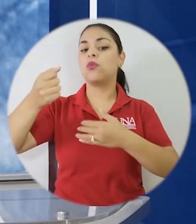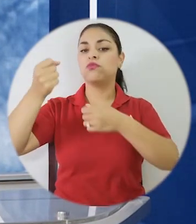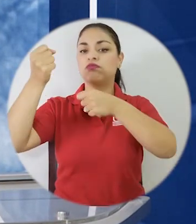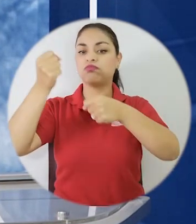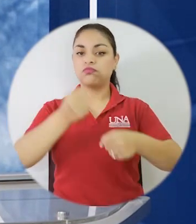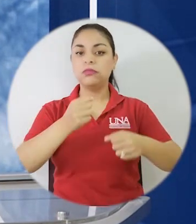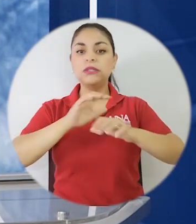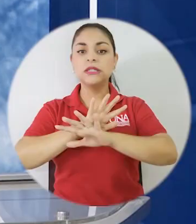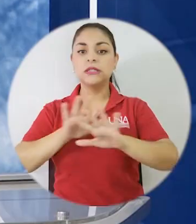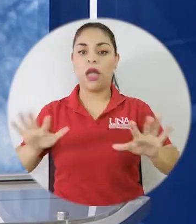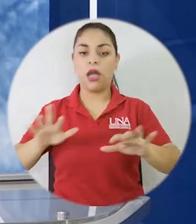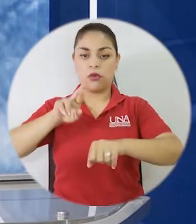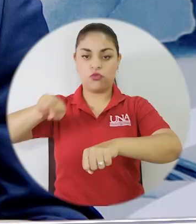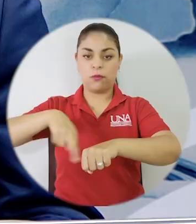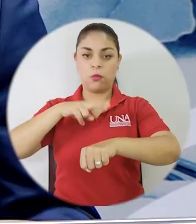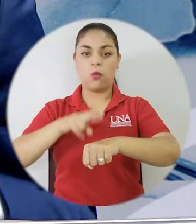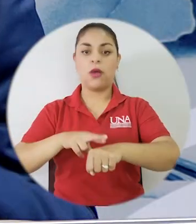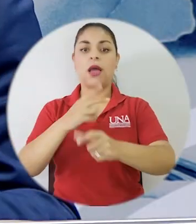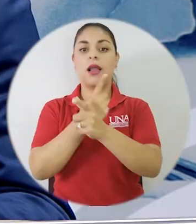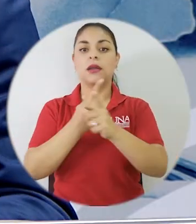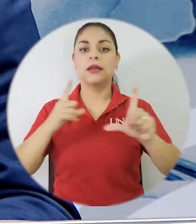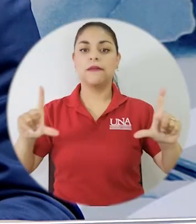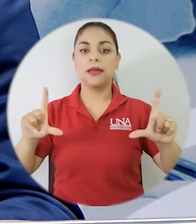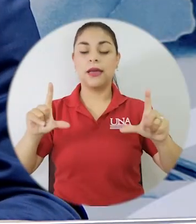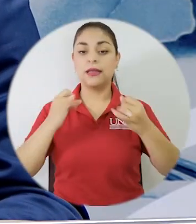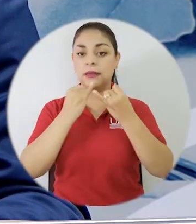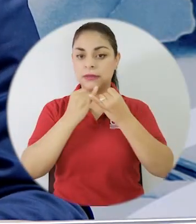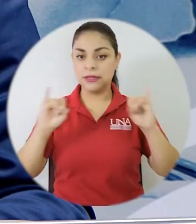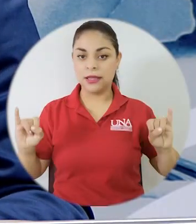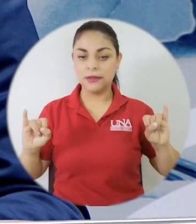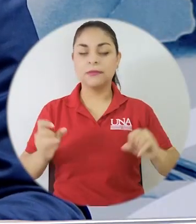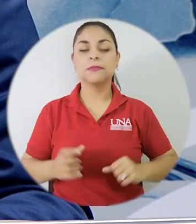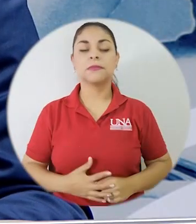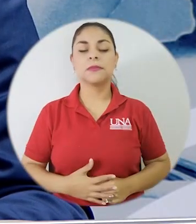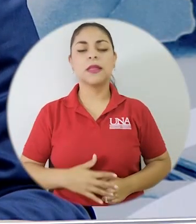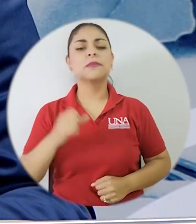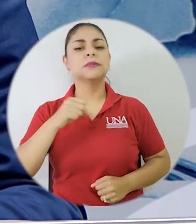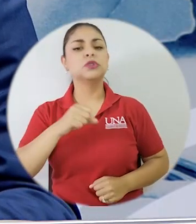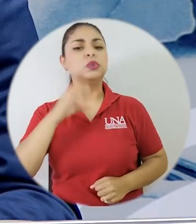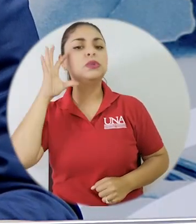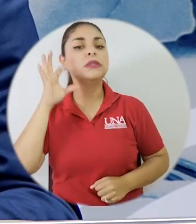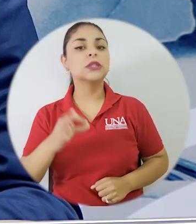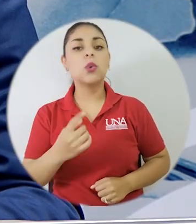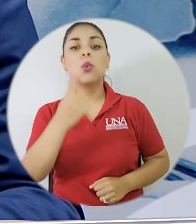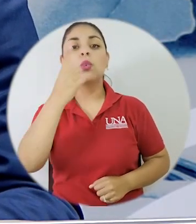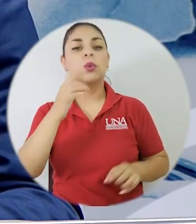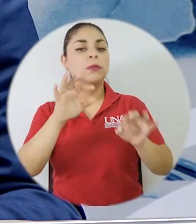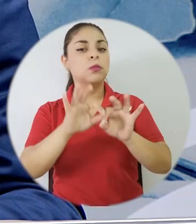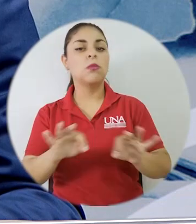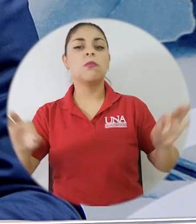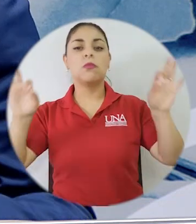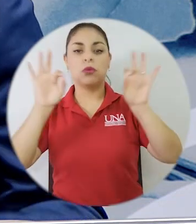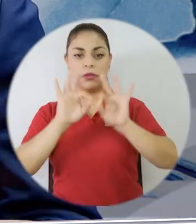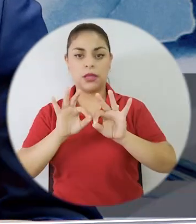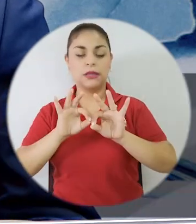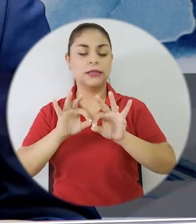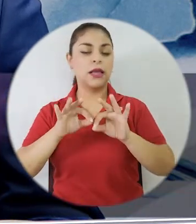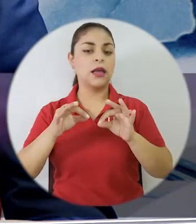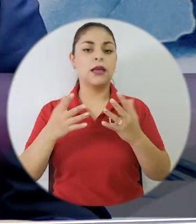república libre e independiente? Sí, a mí me parece que uno muy importante y que sigue siéndolo, ¿verdad?, y que